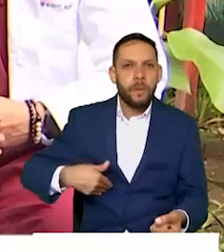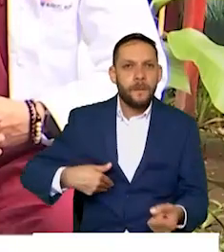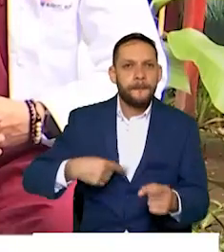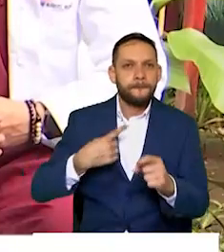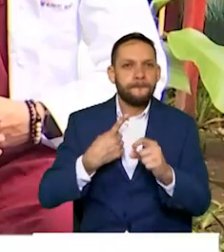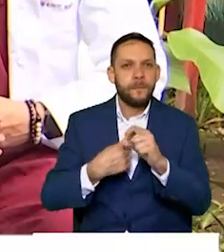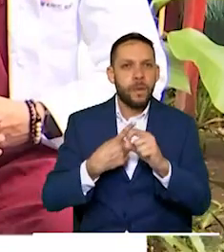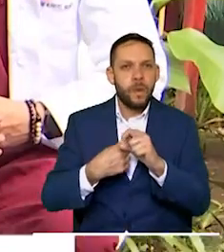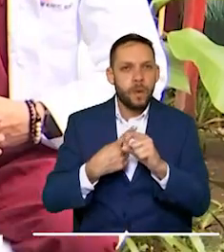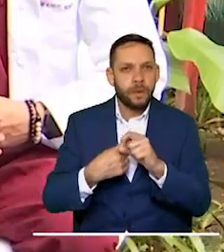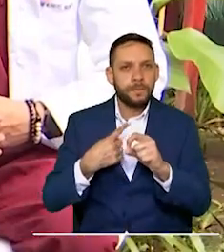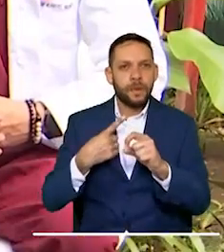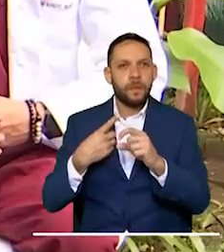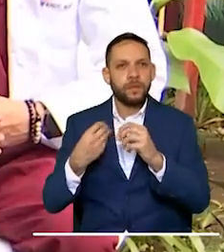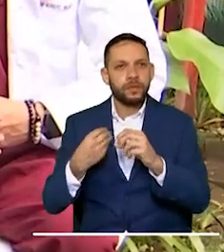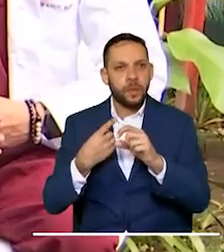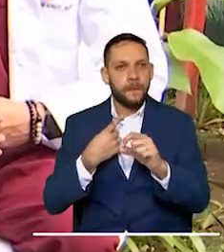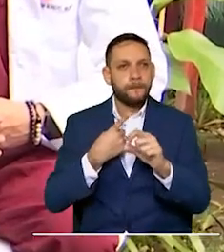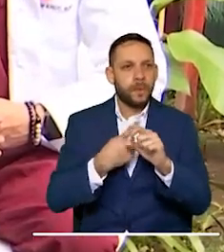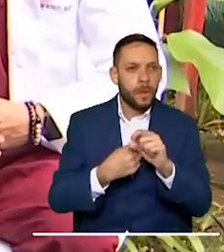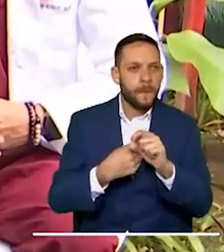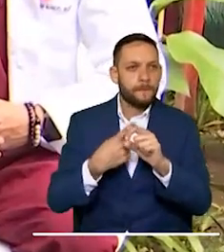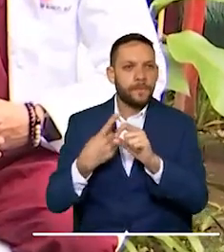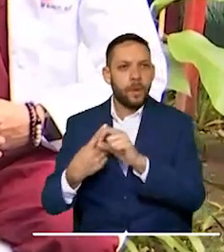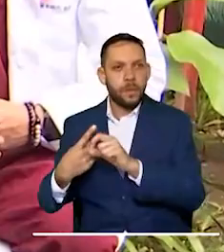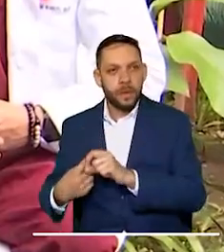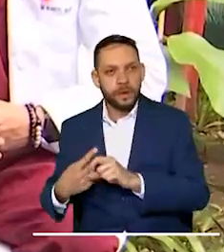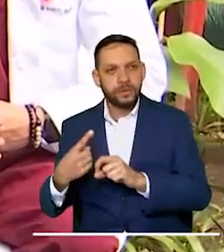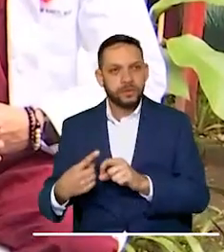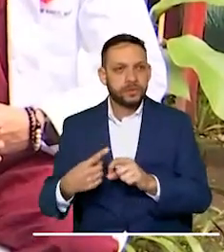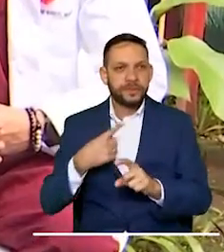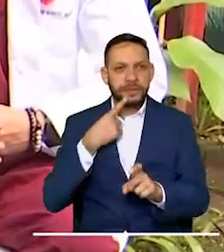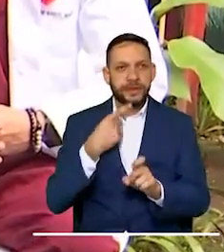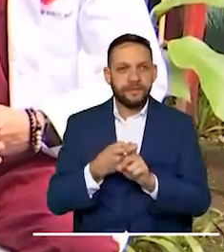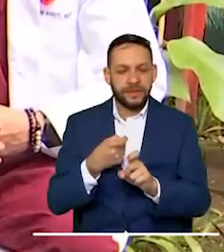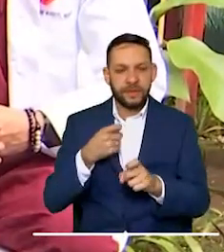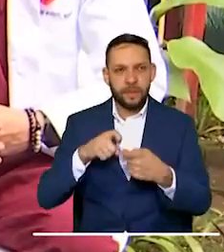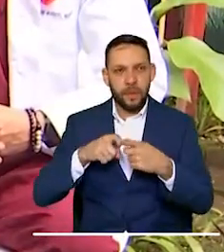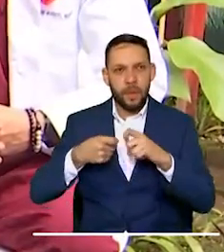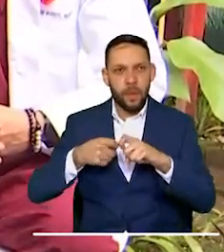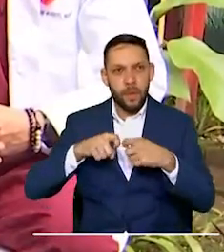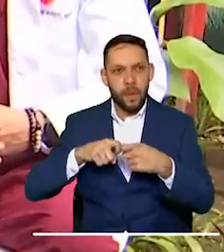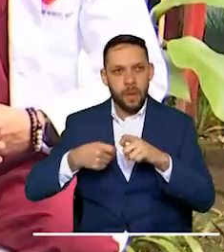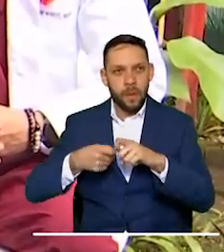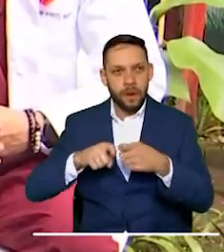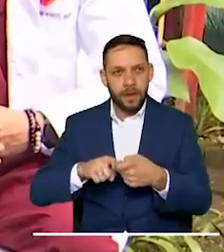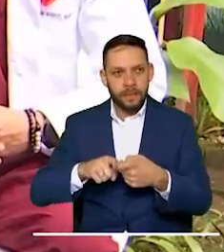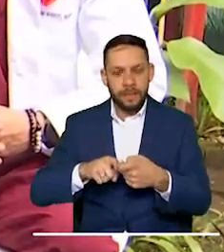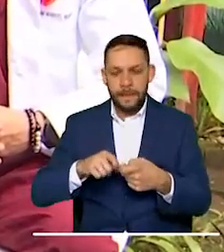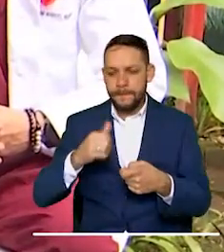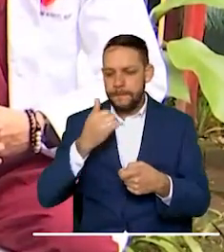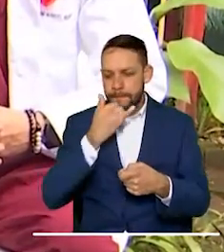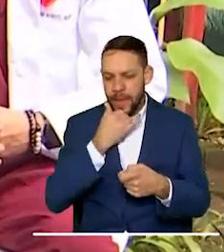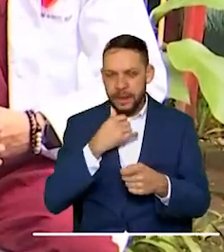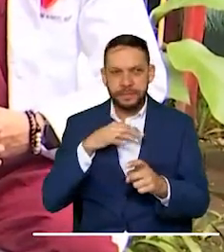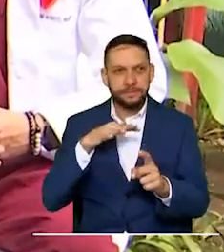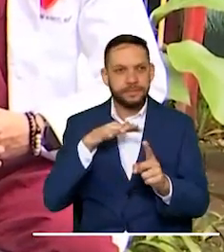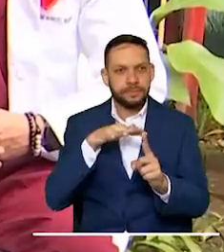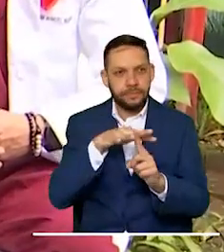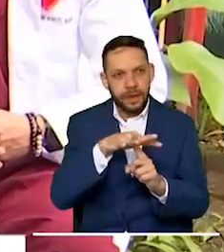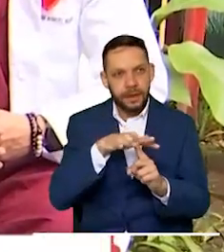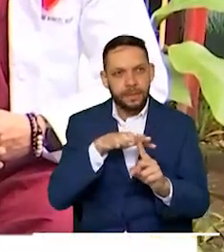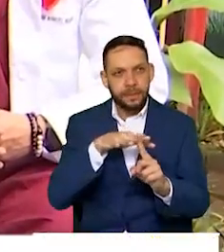se forman pólipos y se forman incluso tumores que ocasionalmente son muy malignos. Podemos ver perfectamente bien